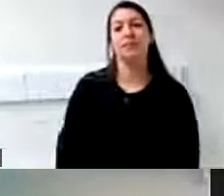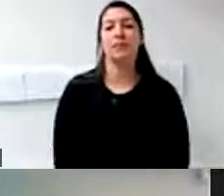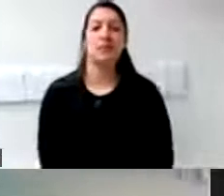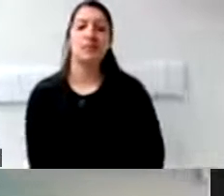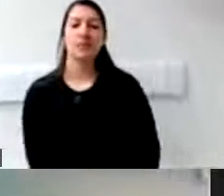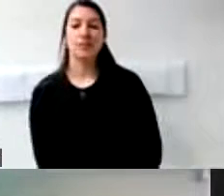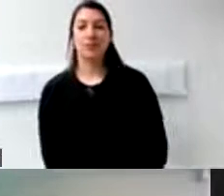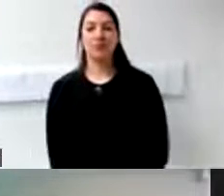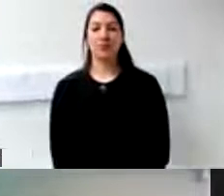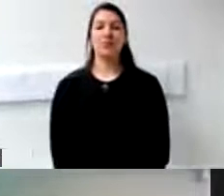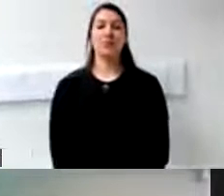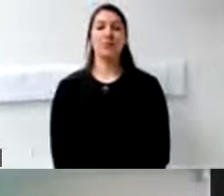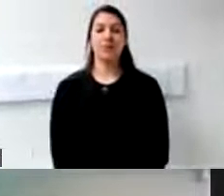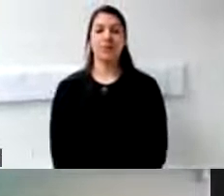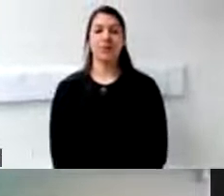Dale.